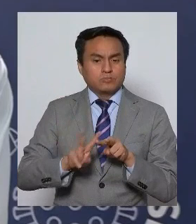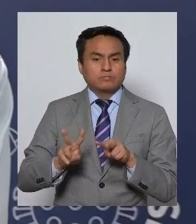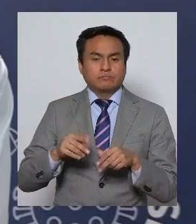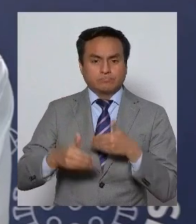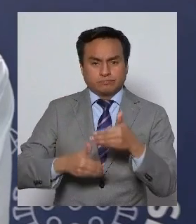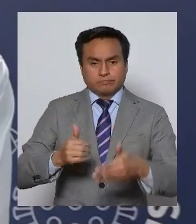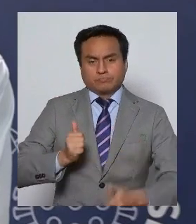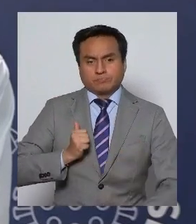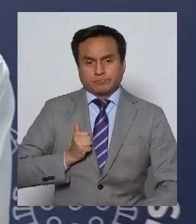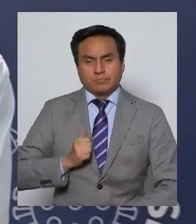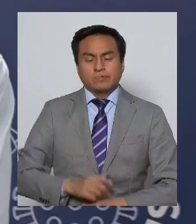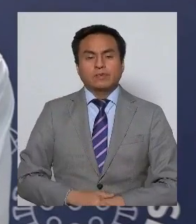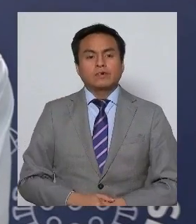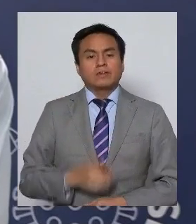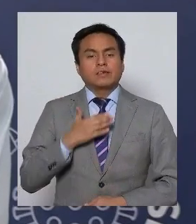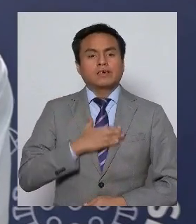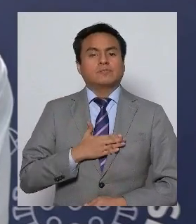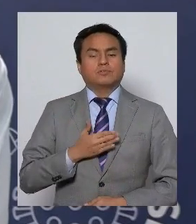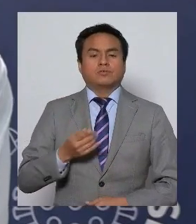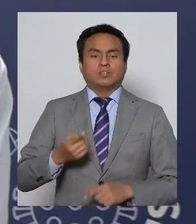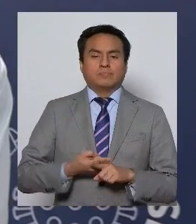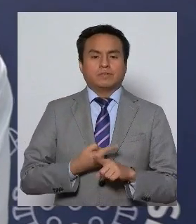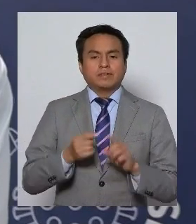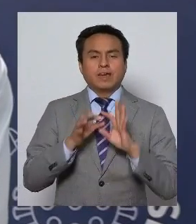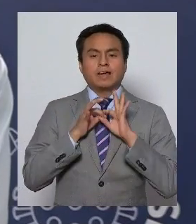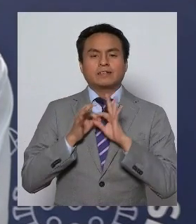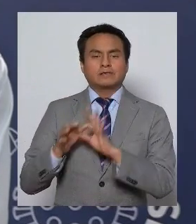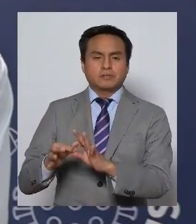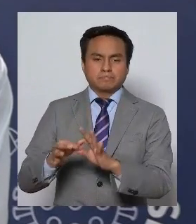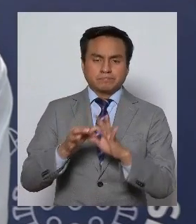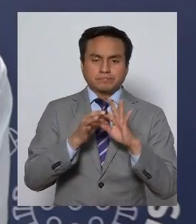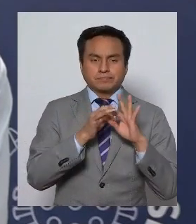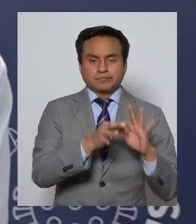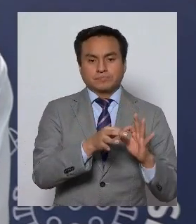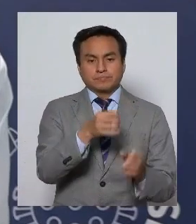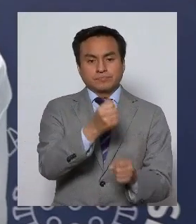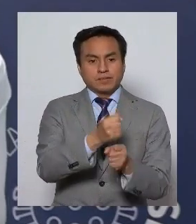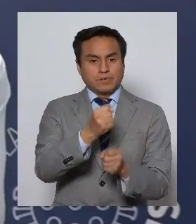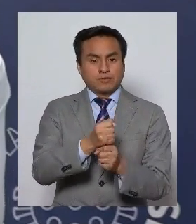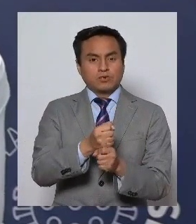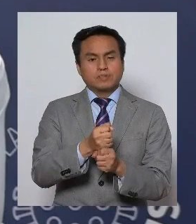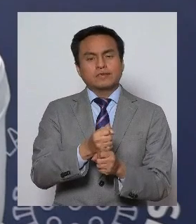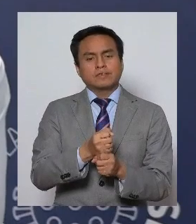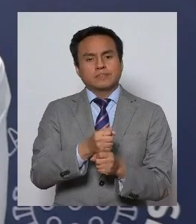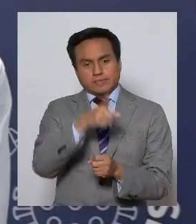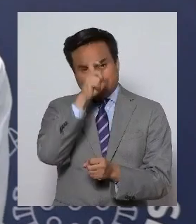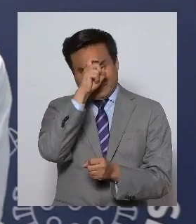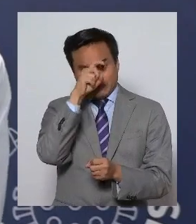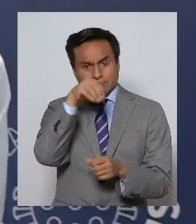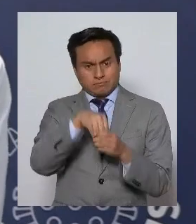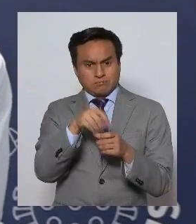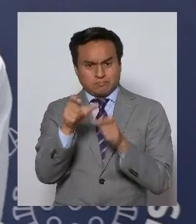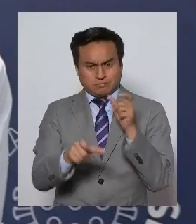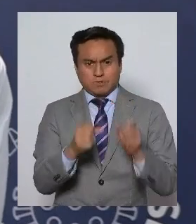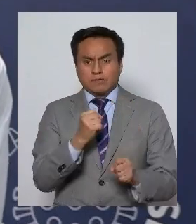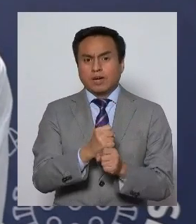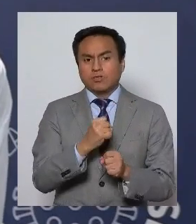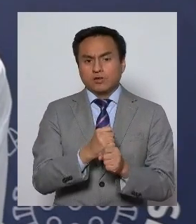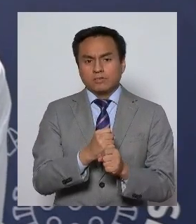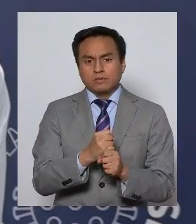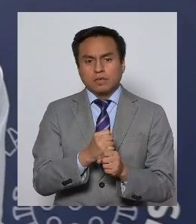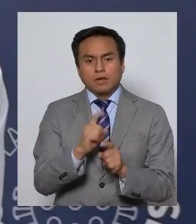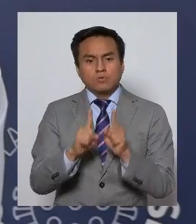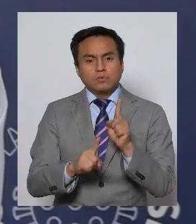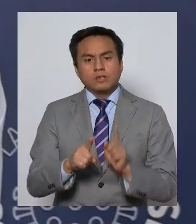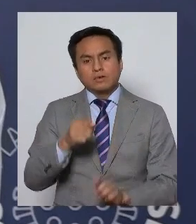instalar. Queremos una vez más agradecer a los trabajadores de salud que incluso cuando han estado